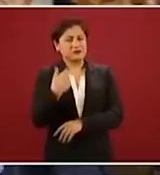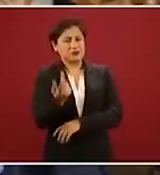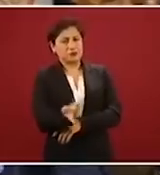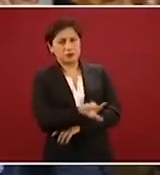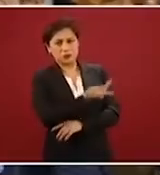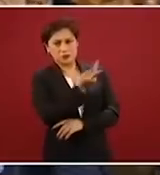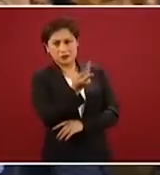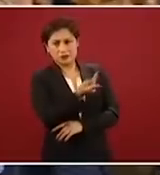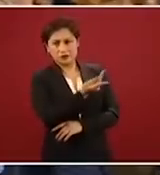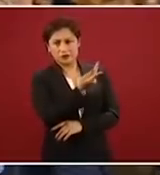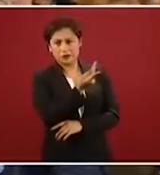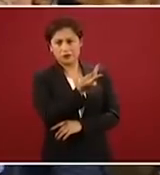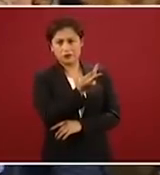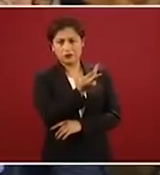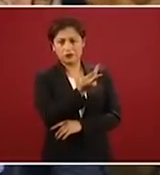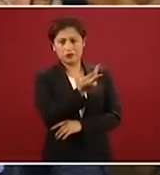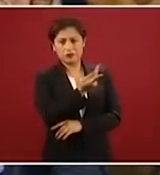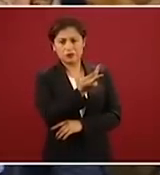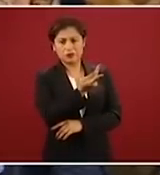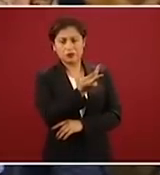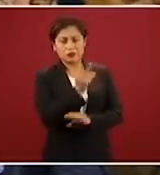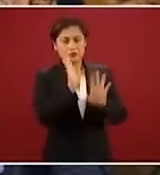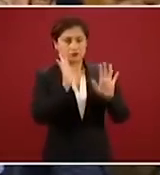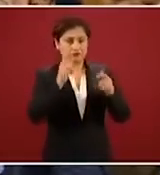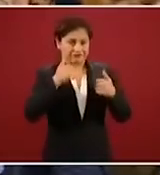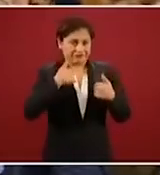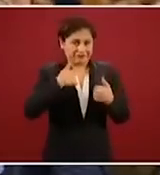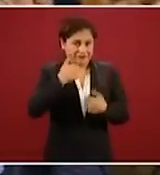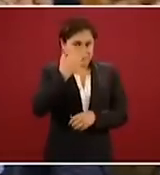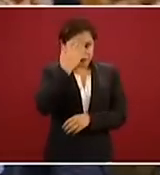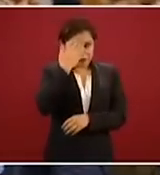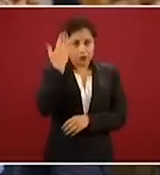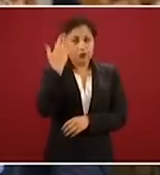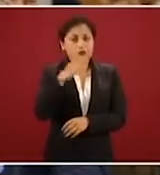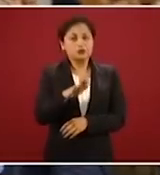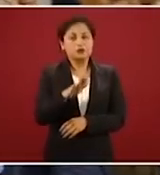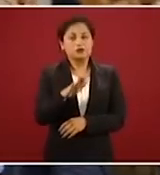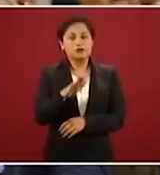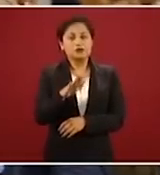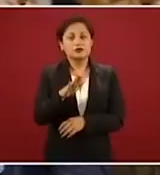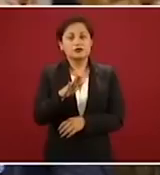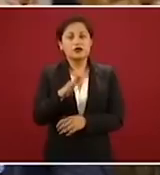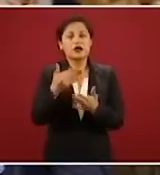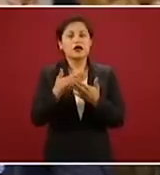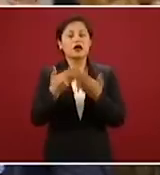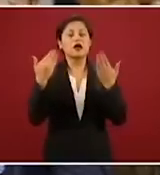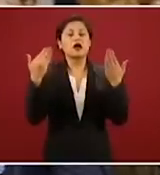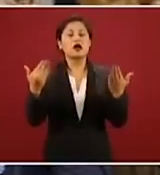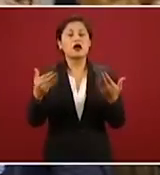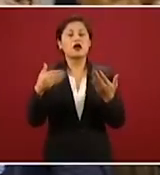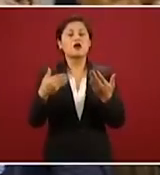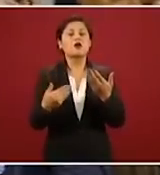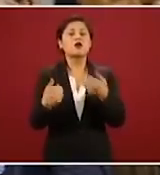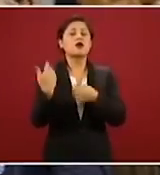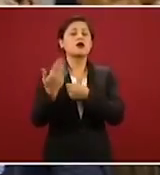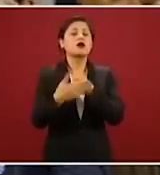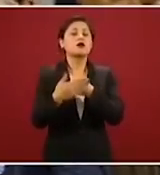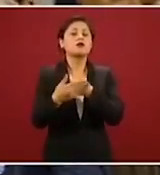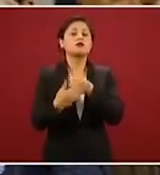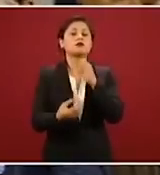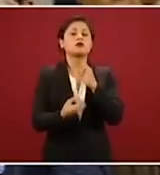preguntar, tengo entendido que ahora que entre en vigor el TECMEC, las exportaciones se